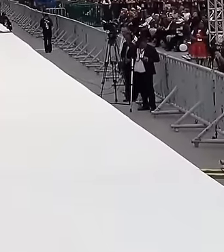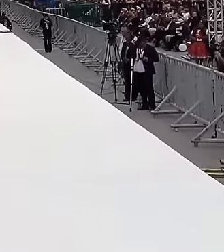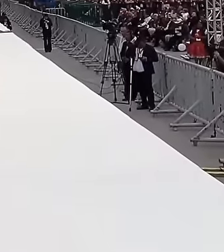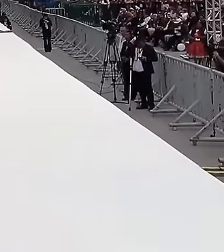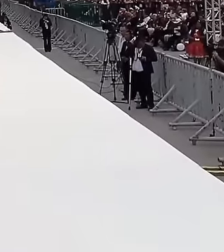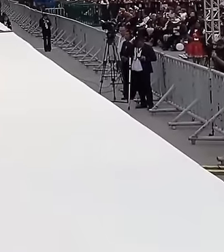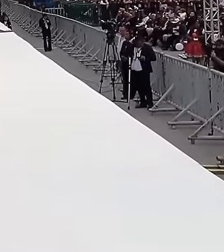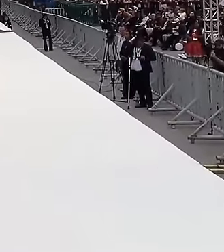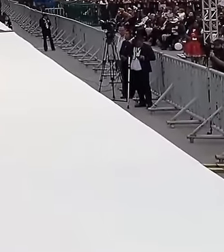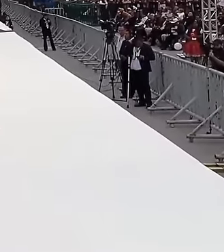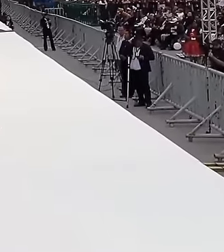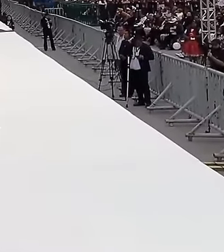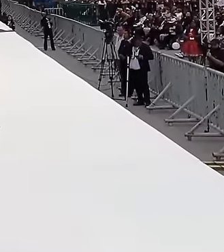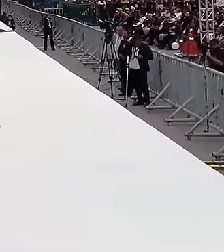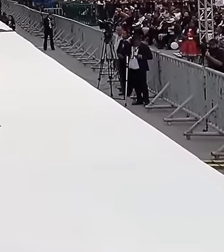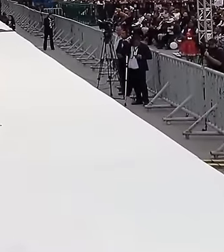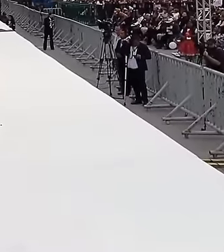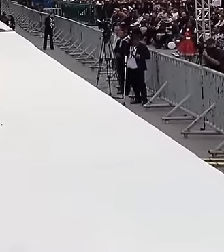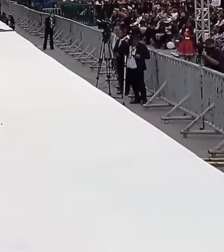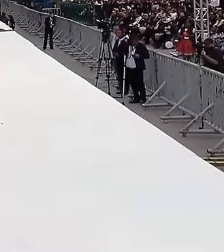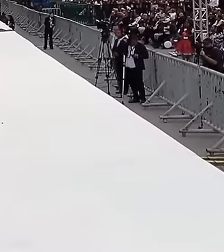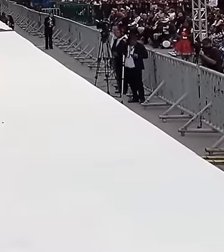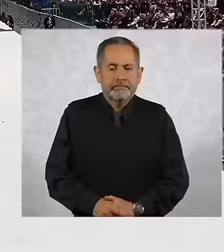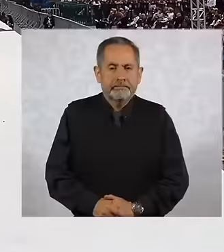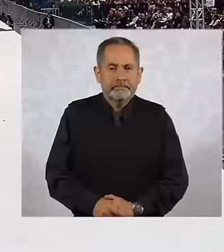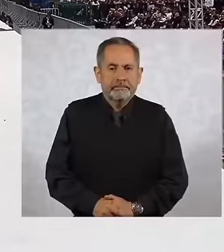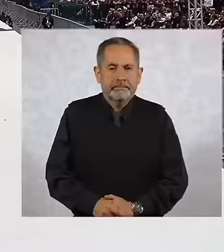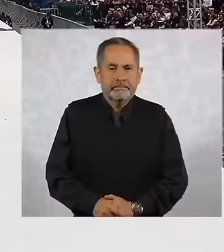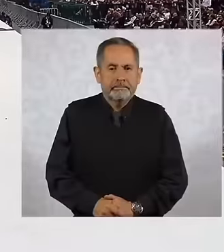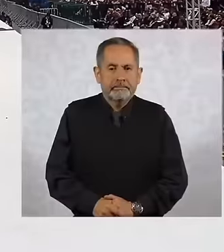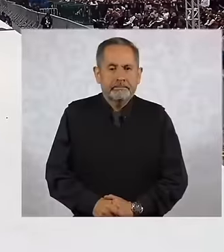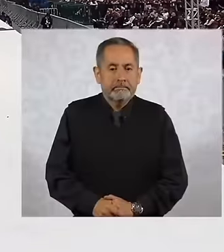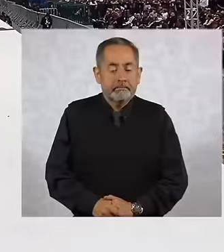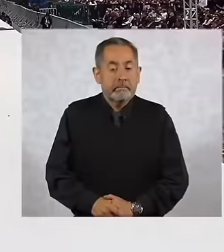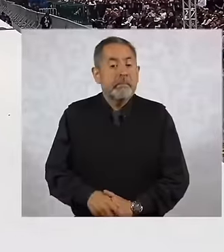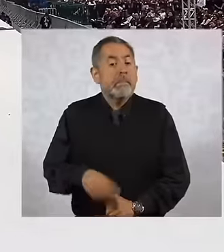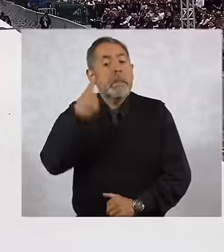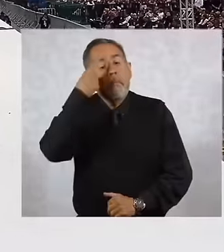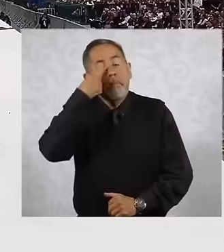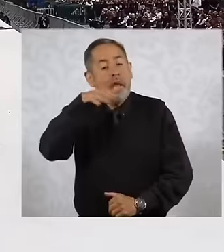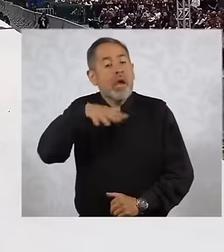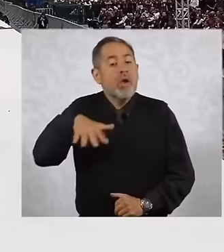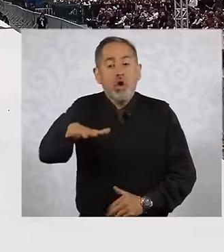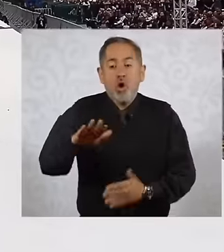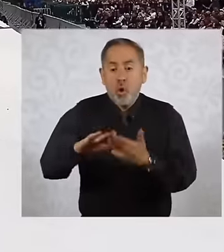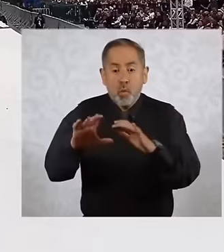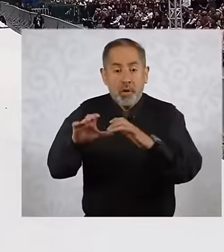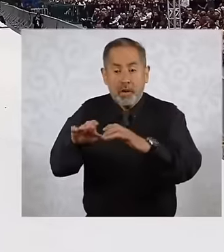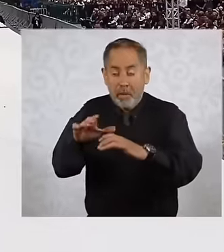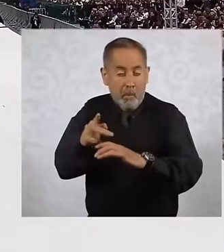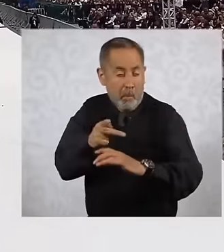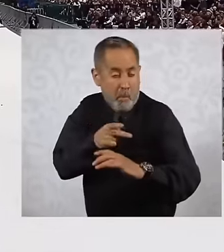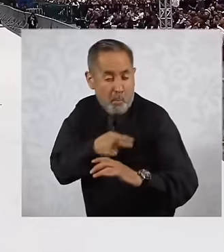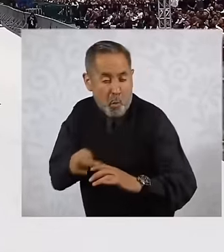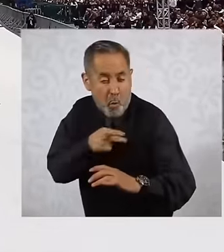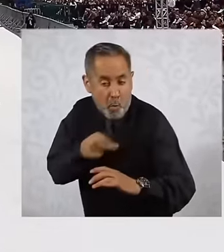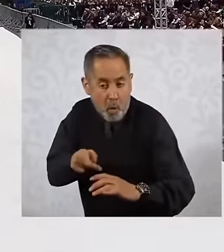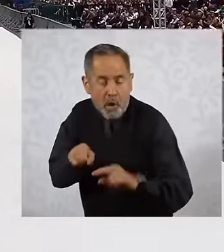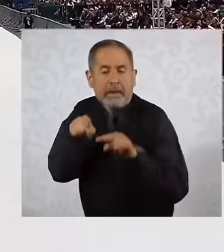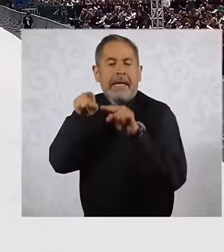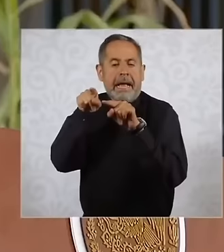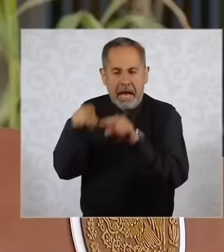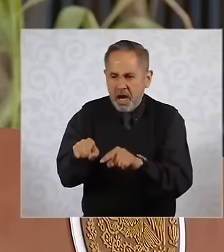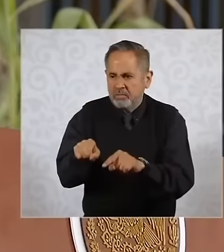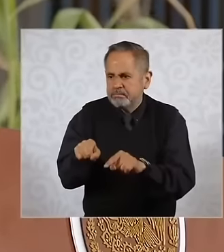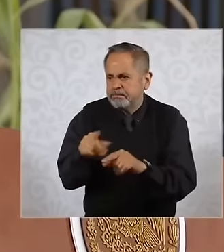los estados de Michoacán, Guerrero, Oaxaca y Estado de México, para que las comunidades más pobres tengan